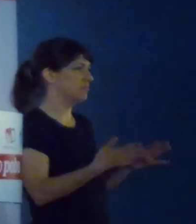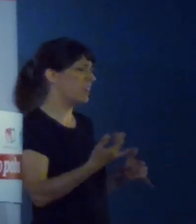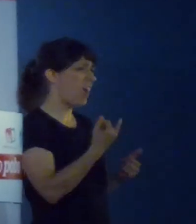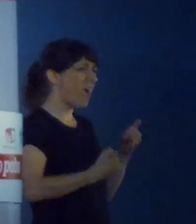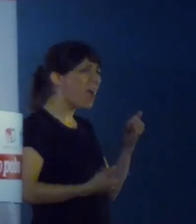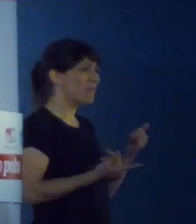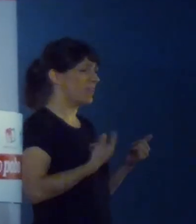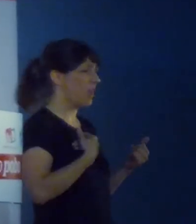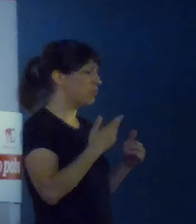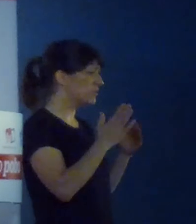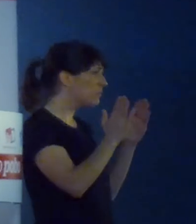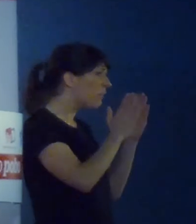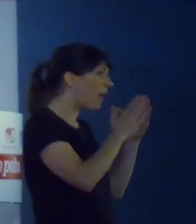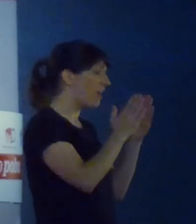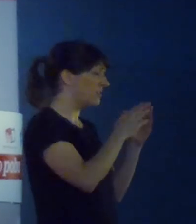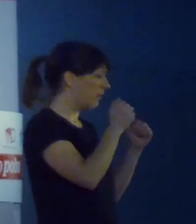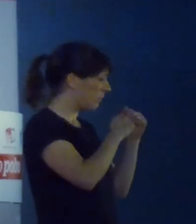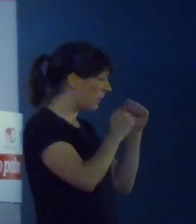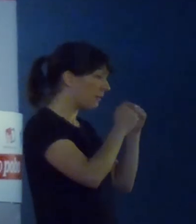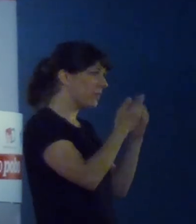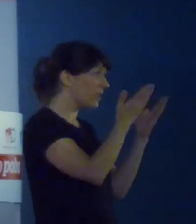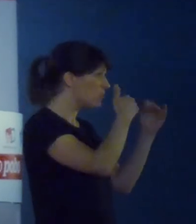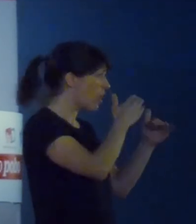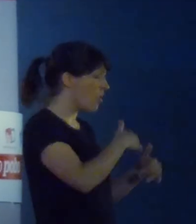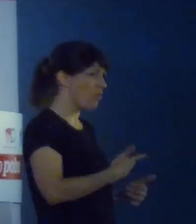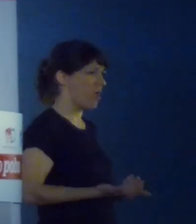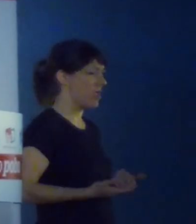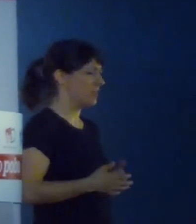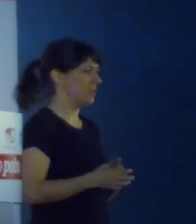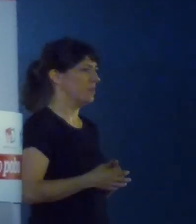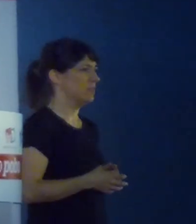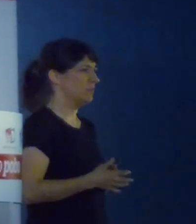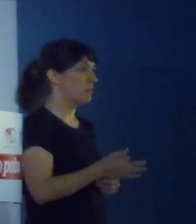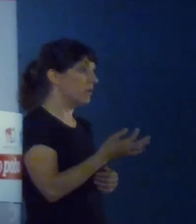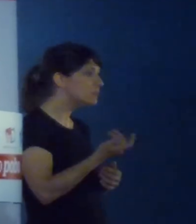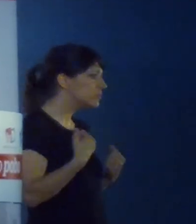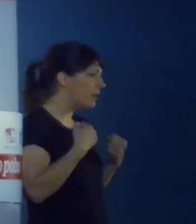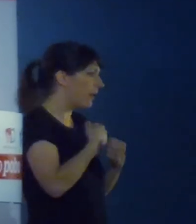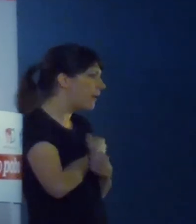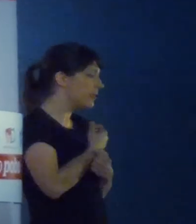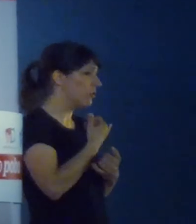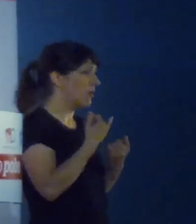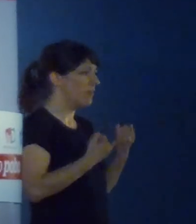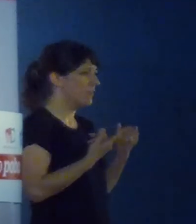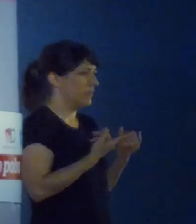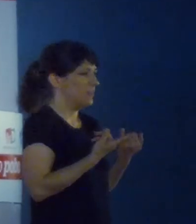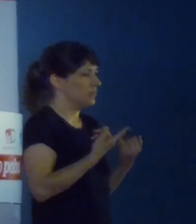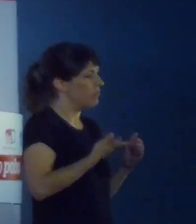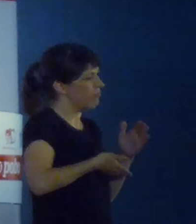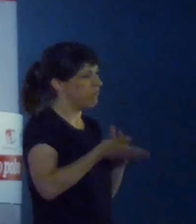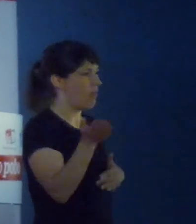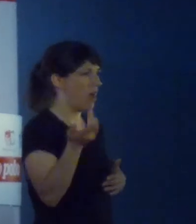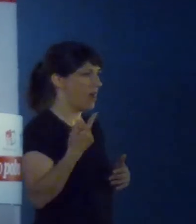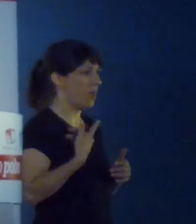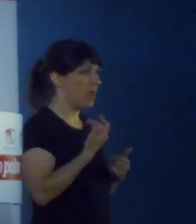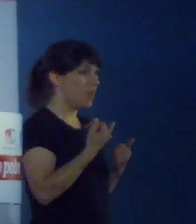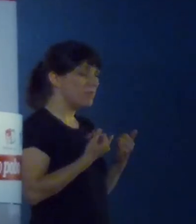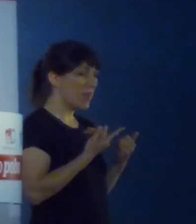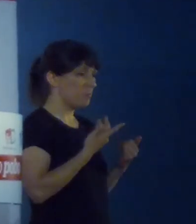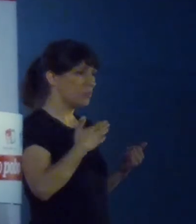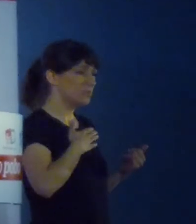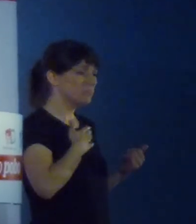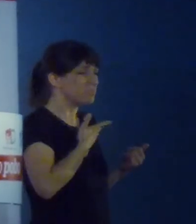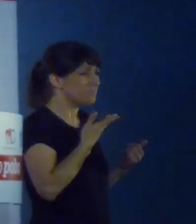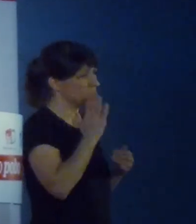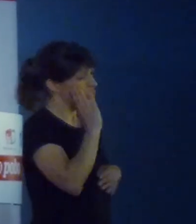deixaron en onde eu vivira. Sin lar, sin abrigo, morí nas custiñas. Ao raso, coas lebres,